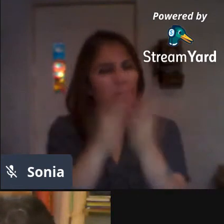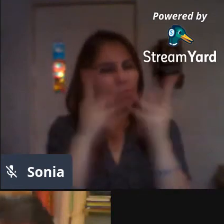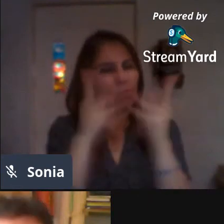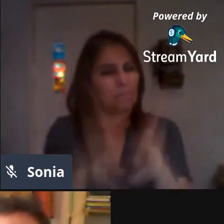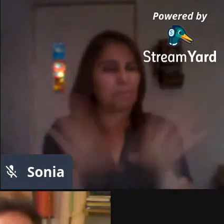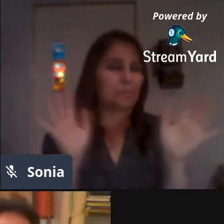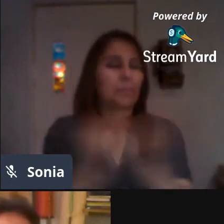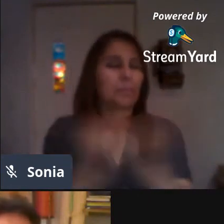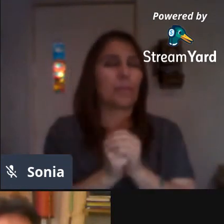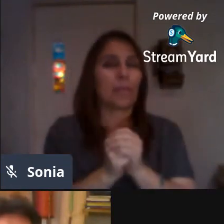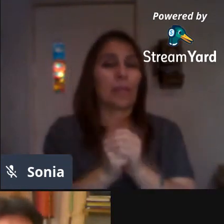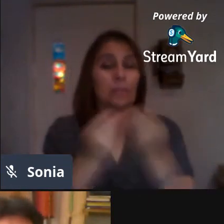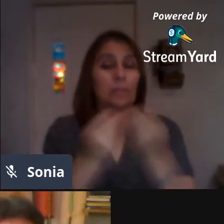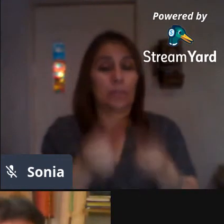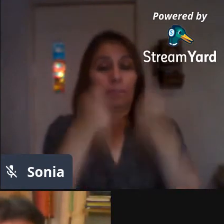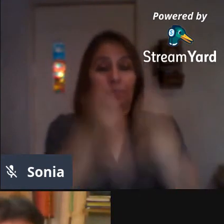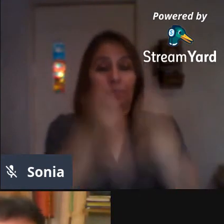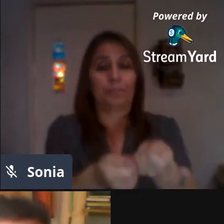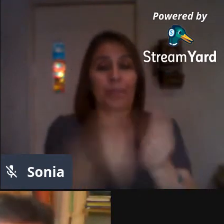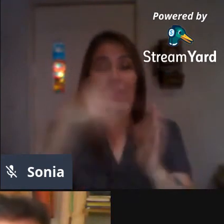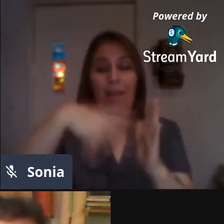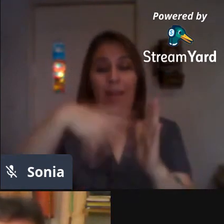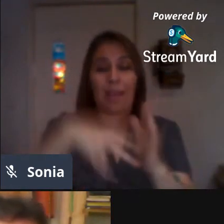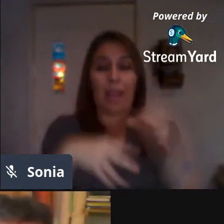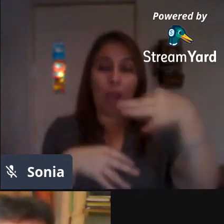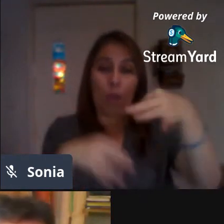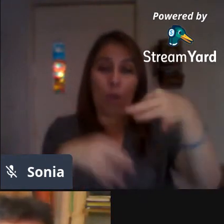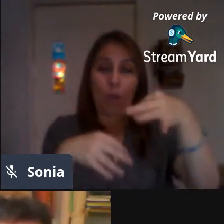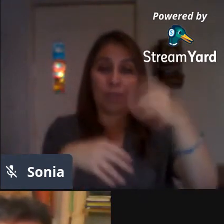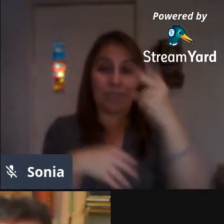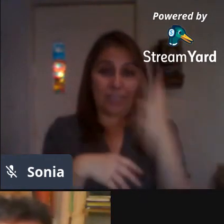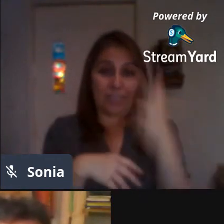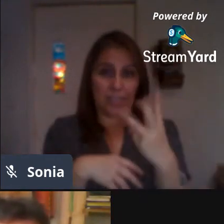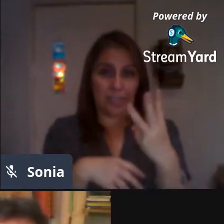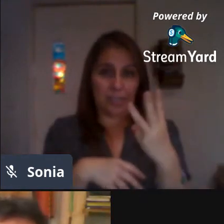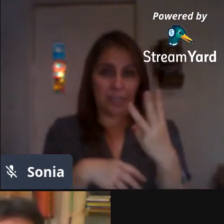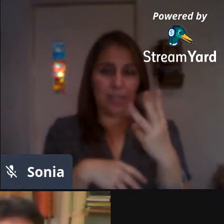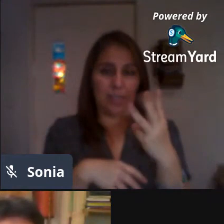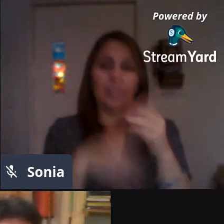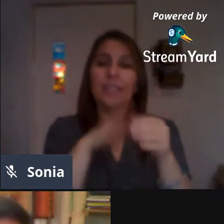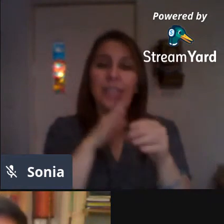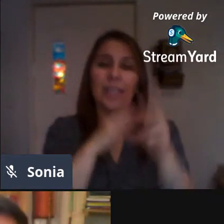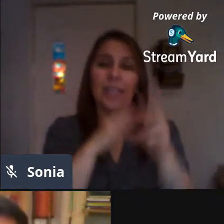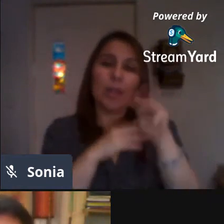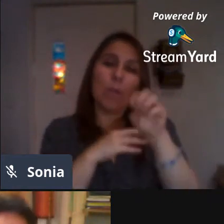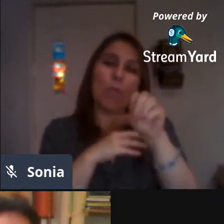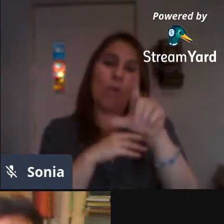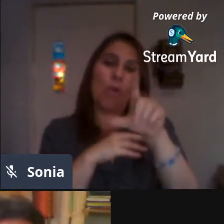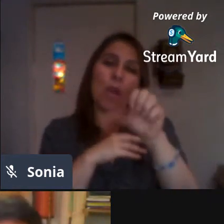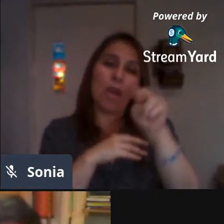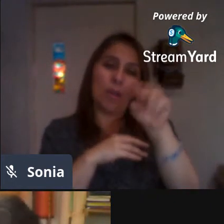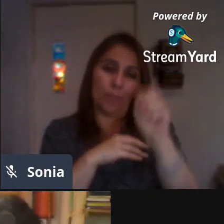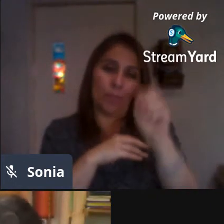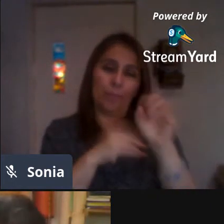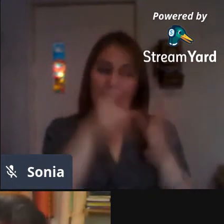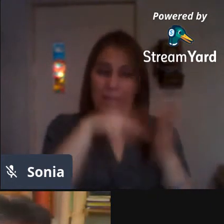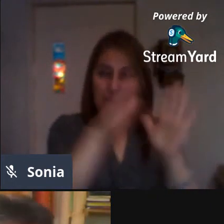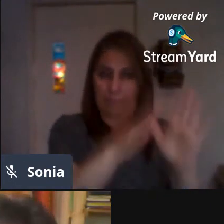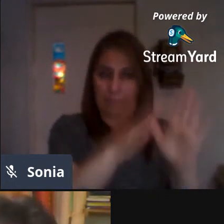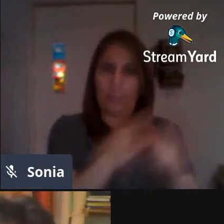tres páginas de molano no perder ese texto porque era 73 páginas de william ospina